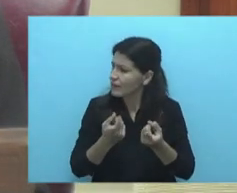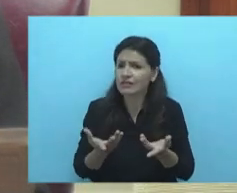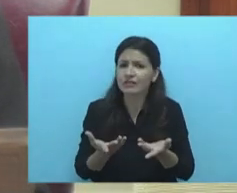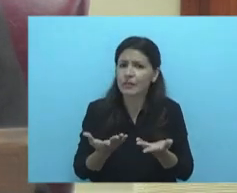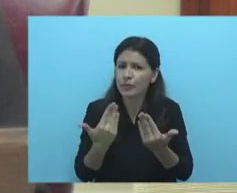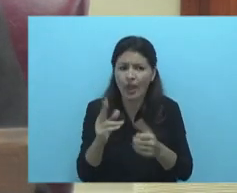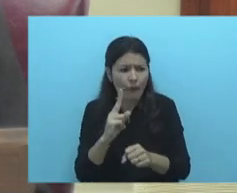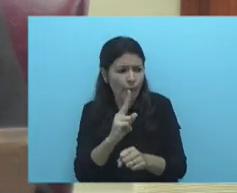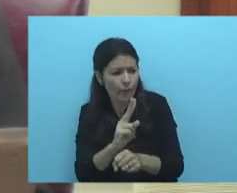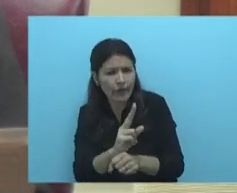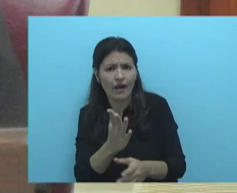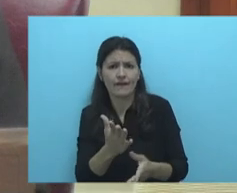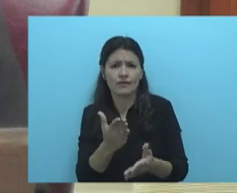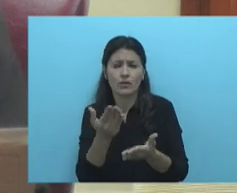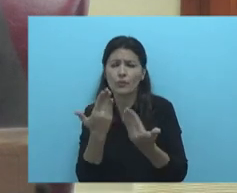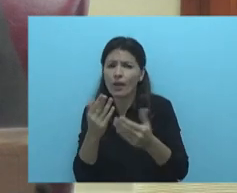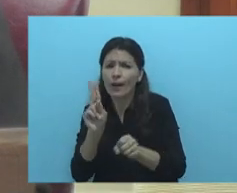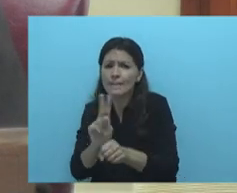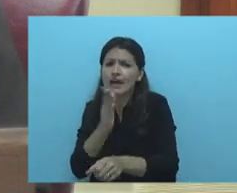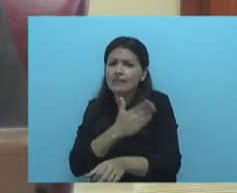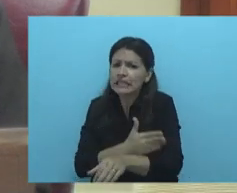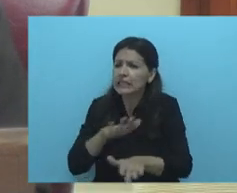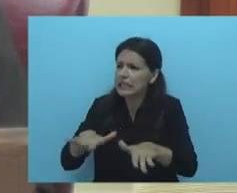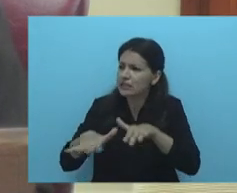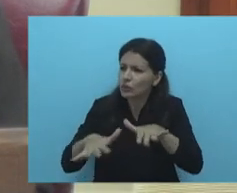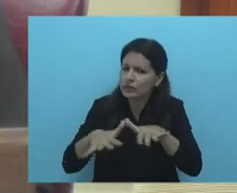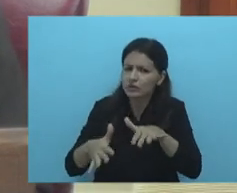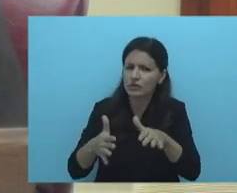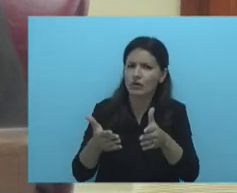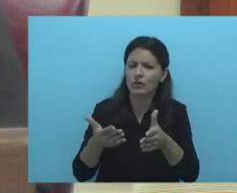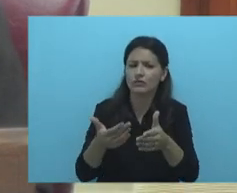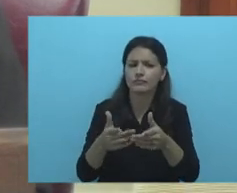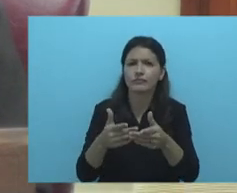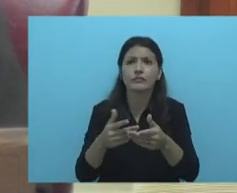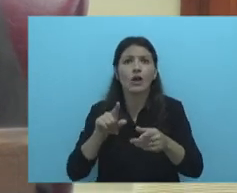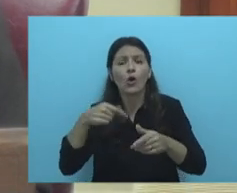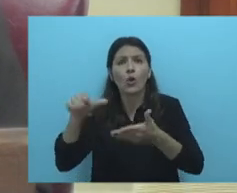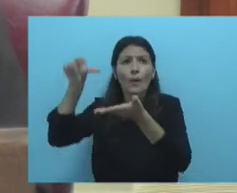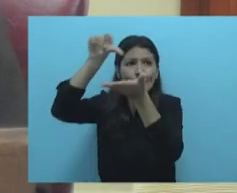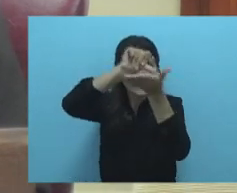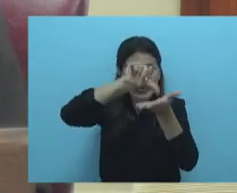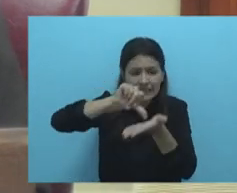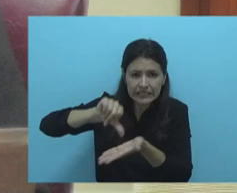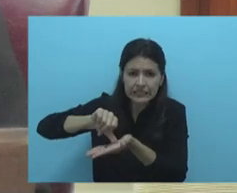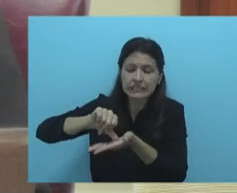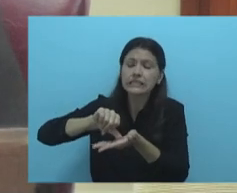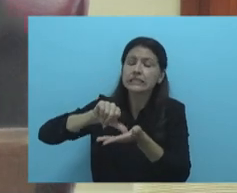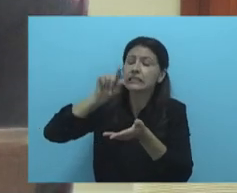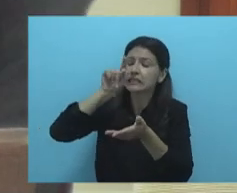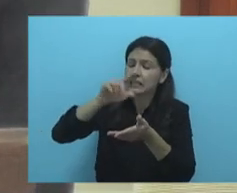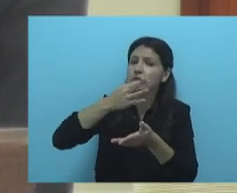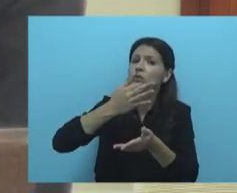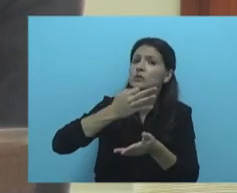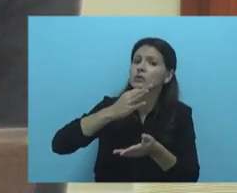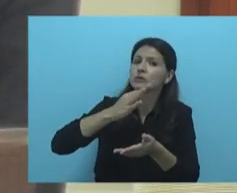que podamos prever esta situación y buscando antecedentes de otros países que lamentablemente han sido atravesados por